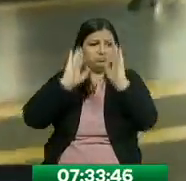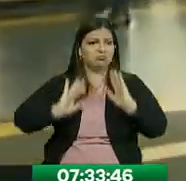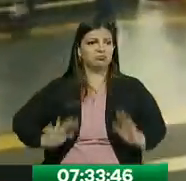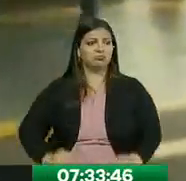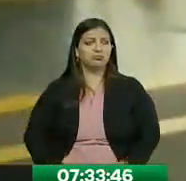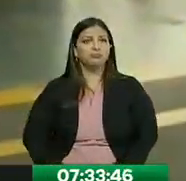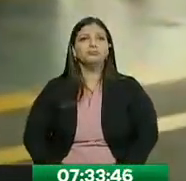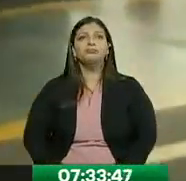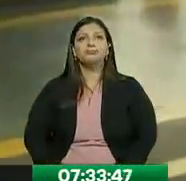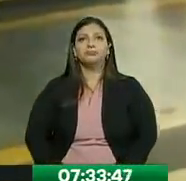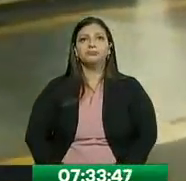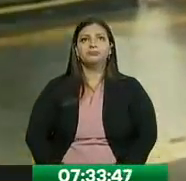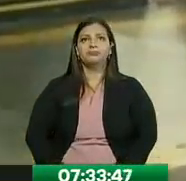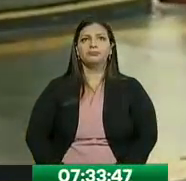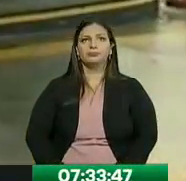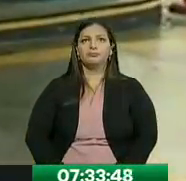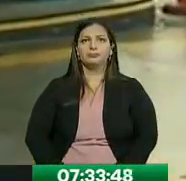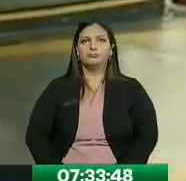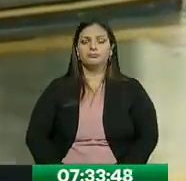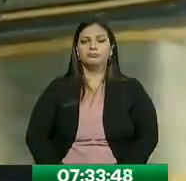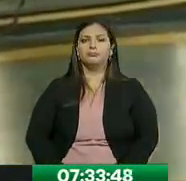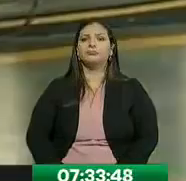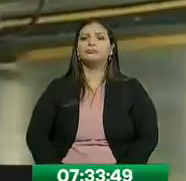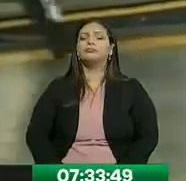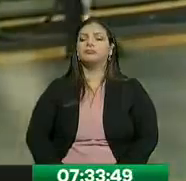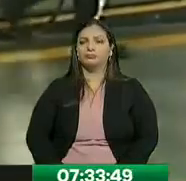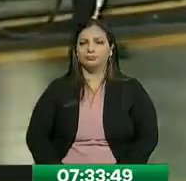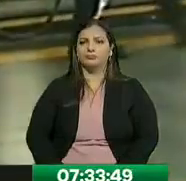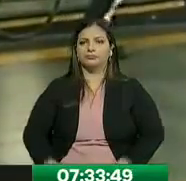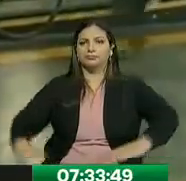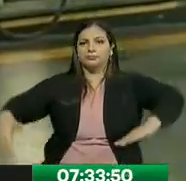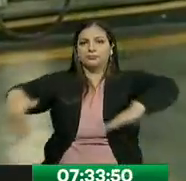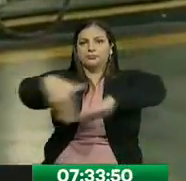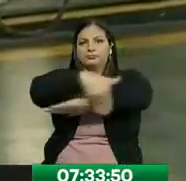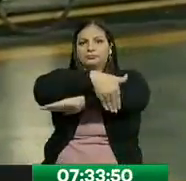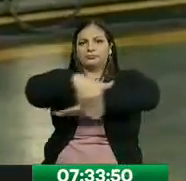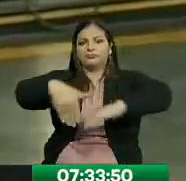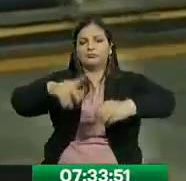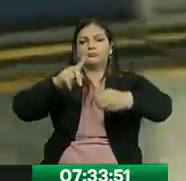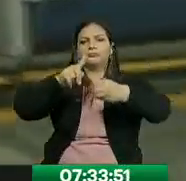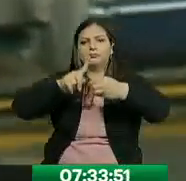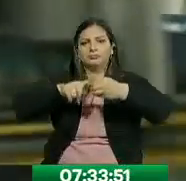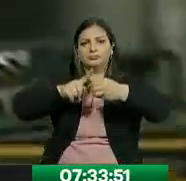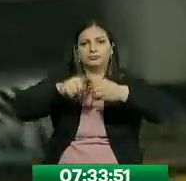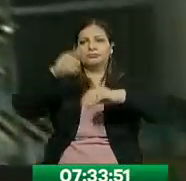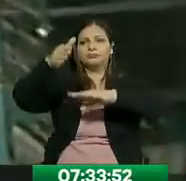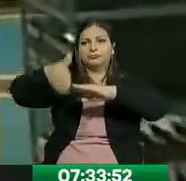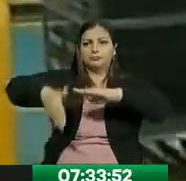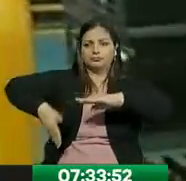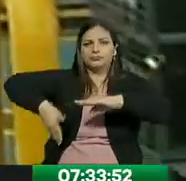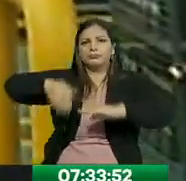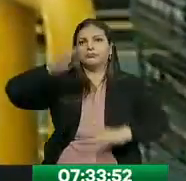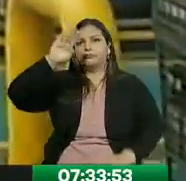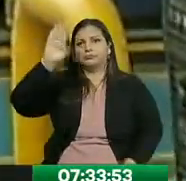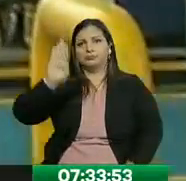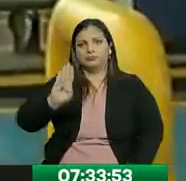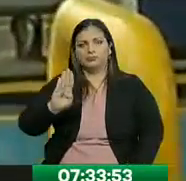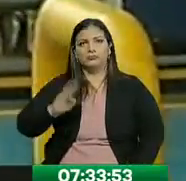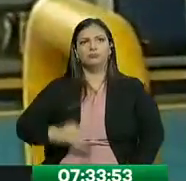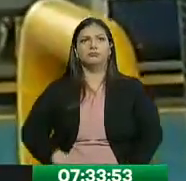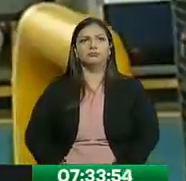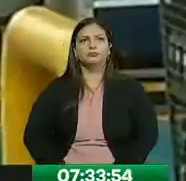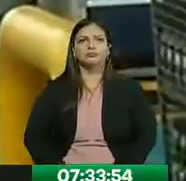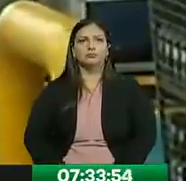Gasolinera ubicada en la calle Brasil. Esta colinda tanto en la avenida Machala como en la